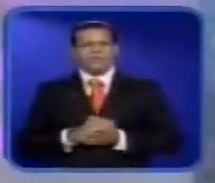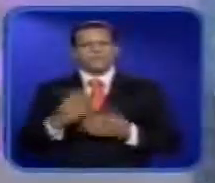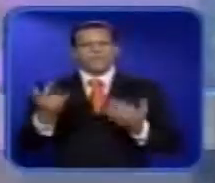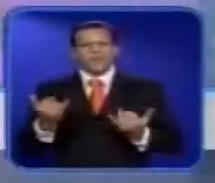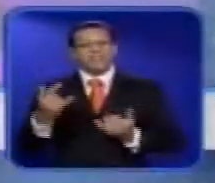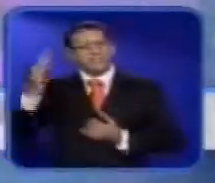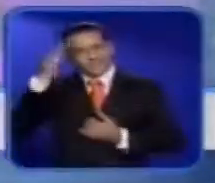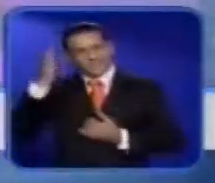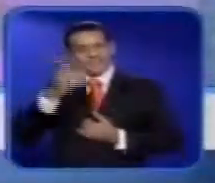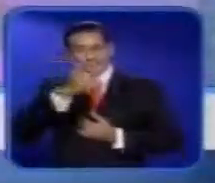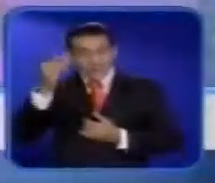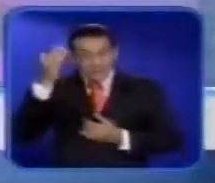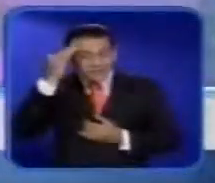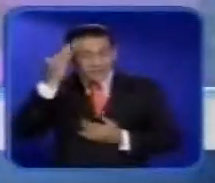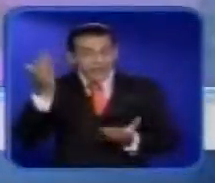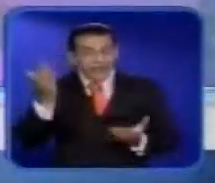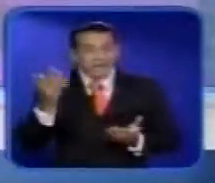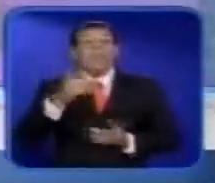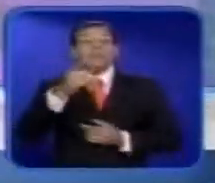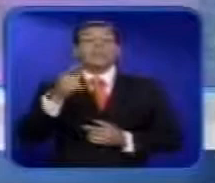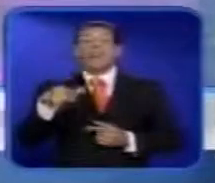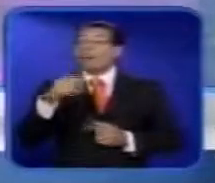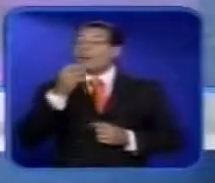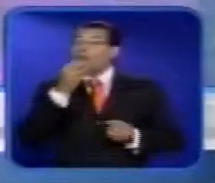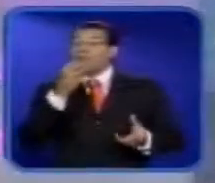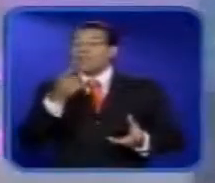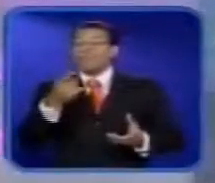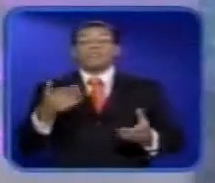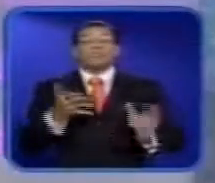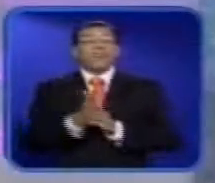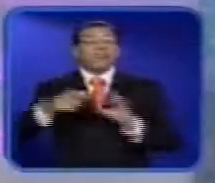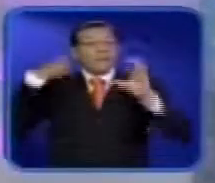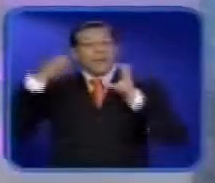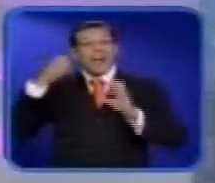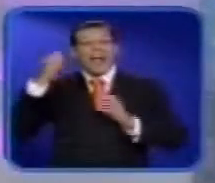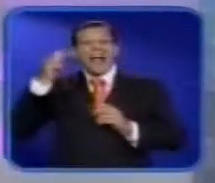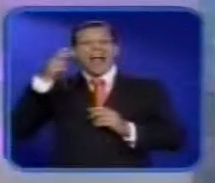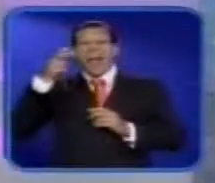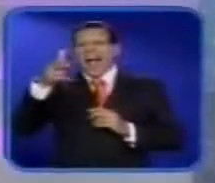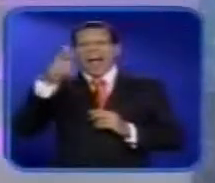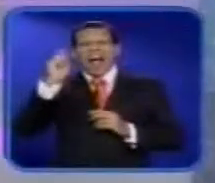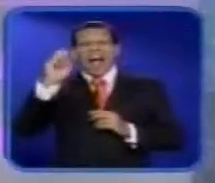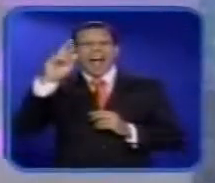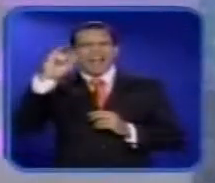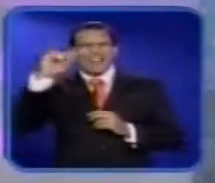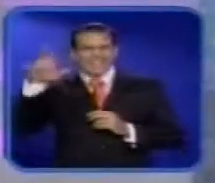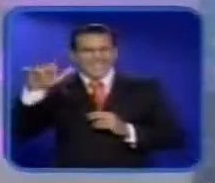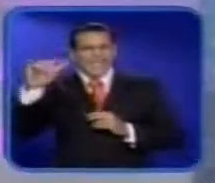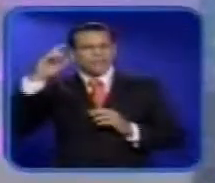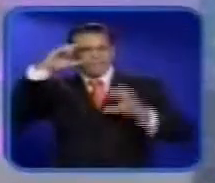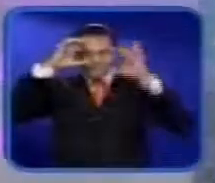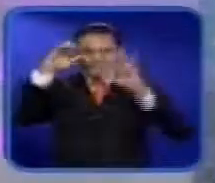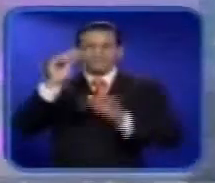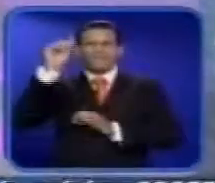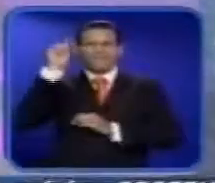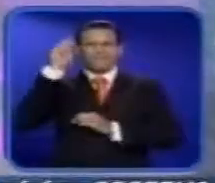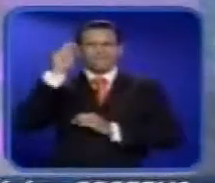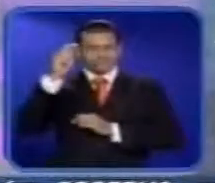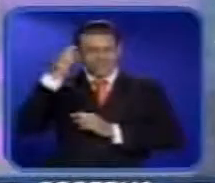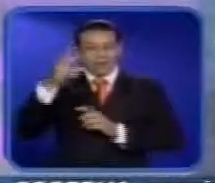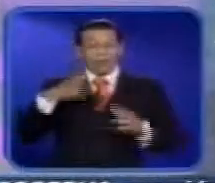Ale lo sabe y ustedes lo saben. Pues les cuento que a los seguidores de Harry Potter, que esperan la gran premiere, le contamos que no solo se